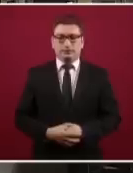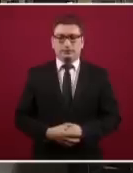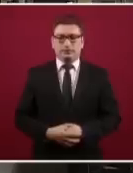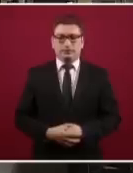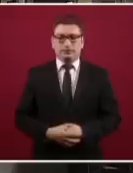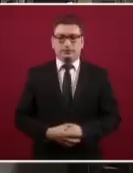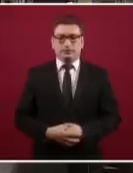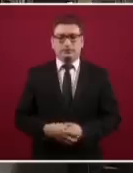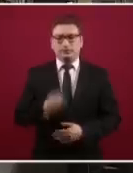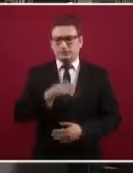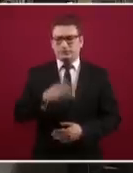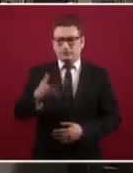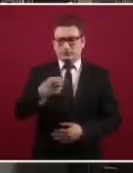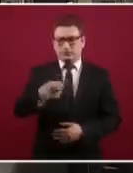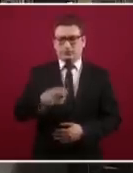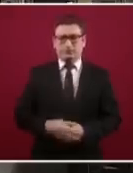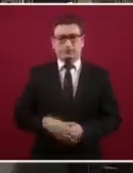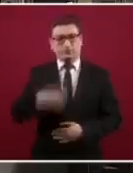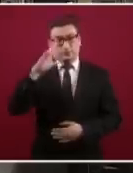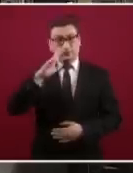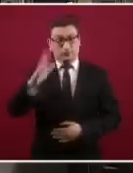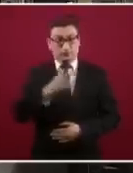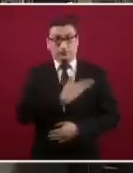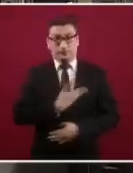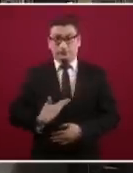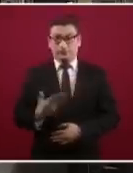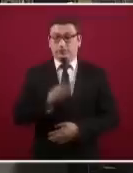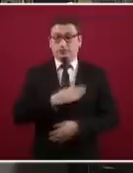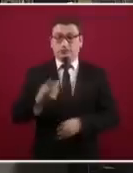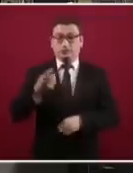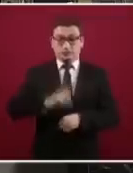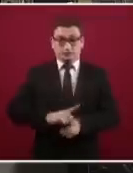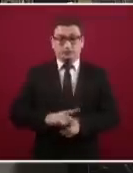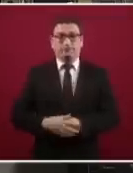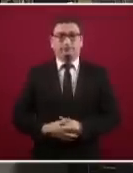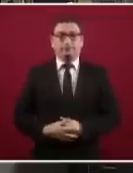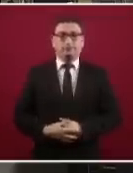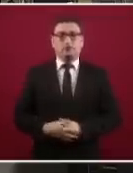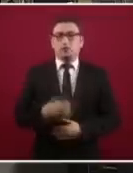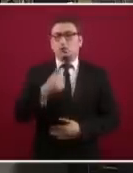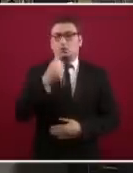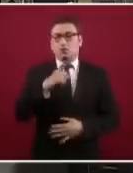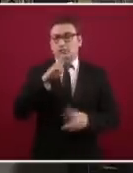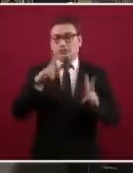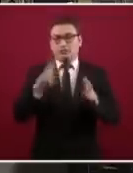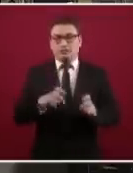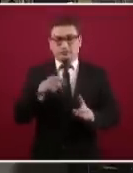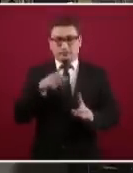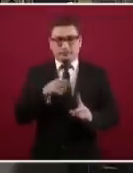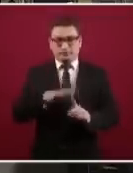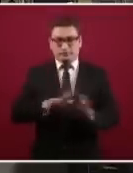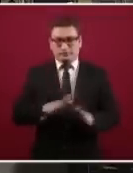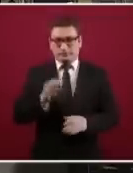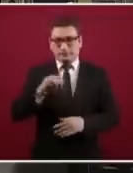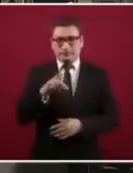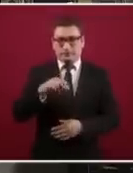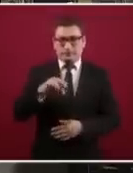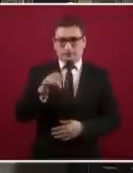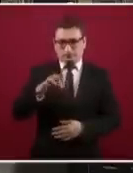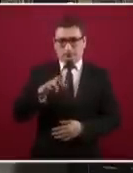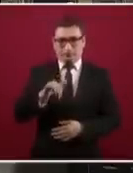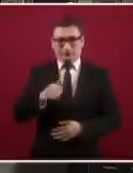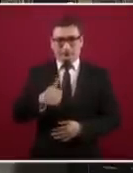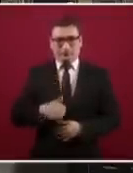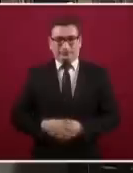¿Tú? Hola, presidente, buenos días. Un asunto nada más. En el caso de Medina Mora,